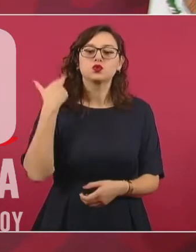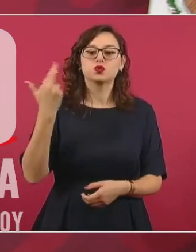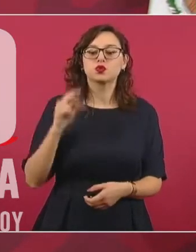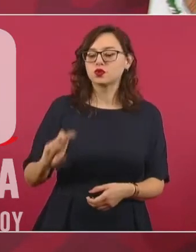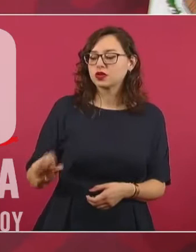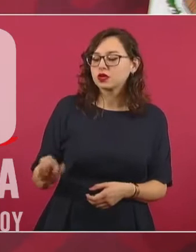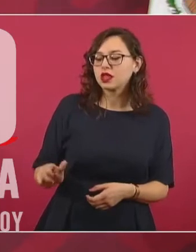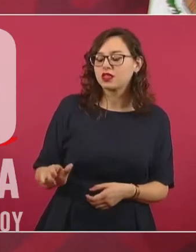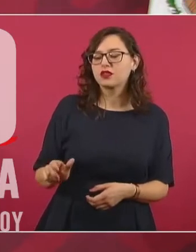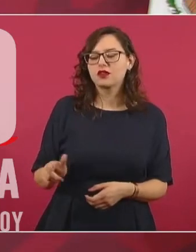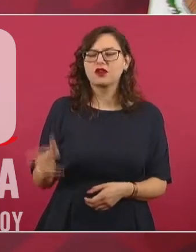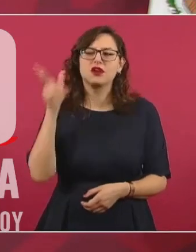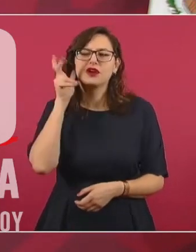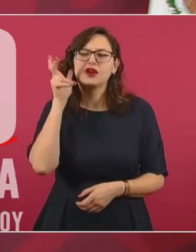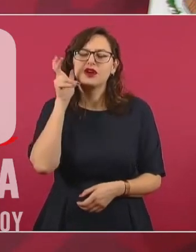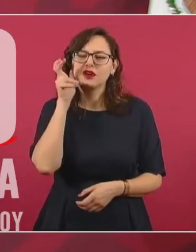justificaban